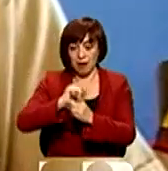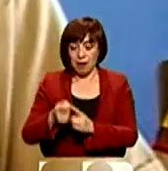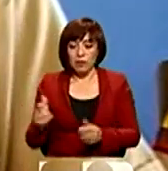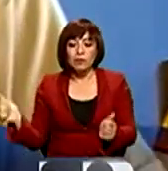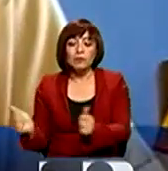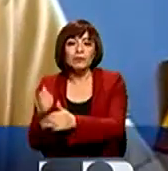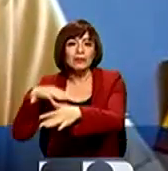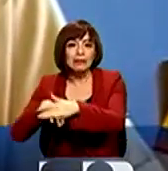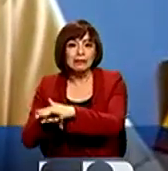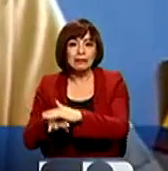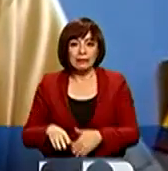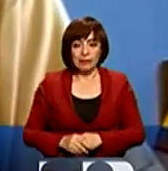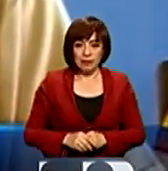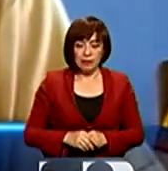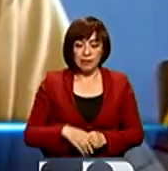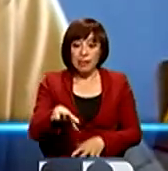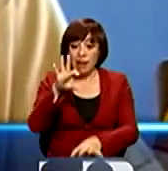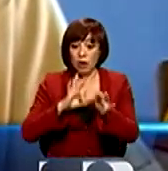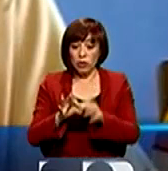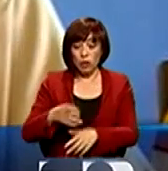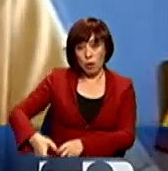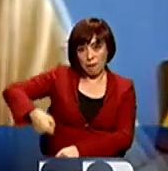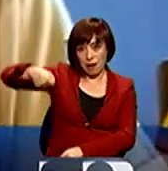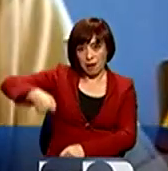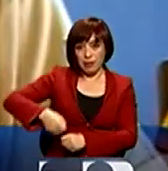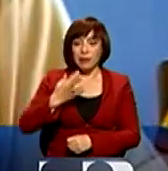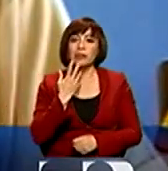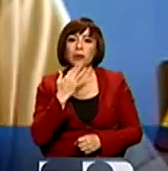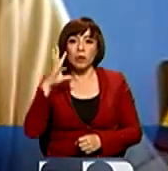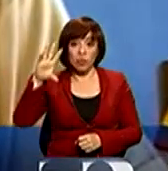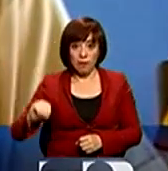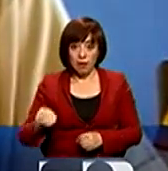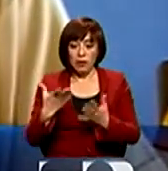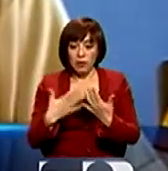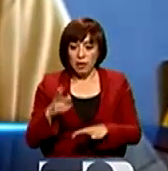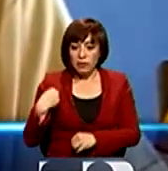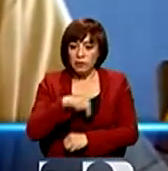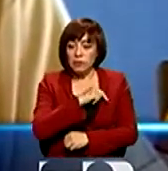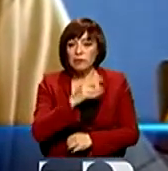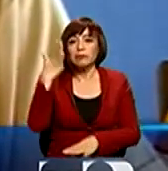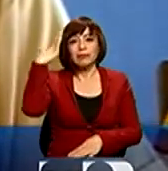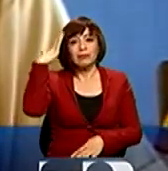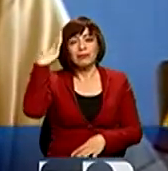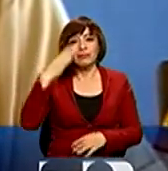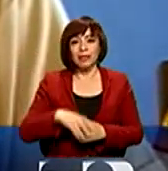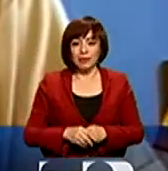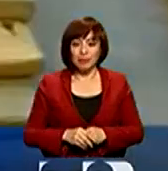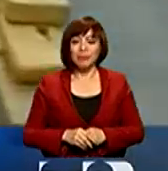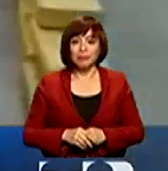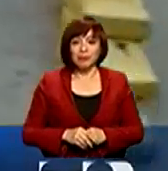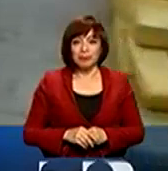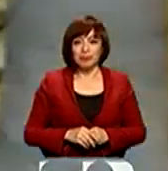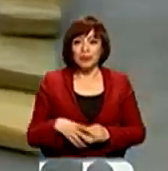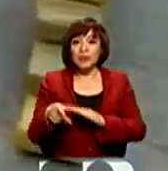encontró 20 bultos, es decir, unas maletas de nylon de color negro, para lo cual esto se le conoce como la modalidad de gancho ciego.